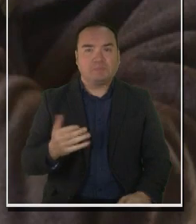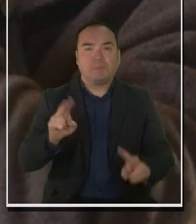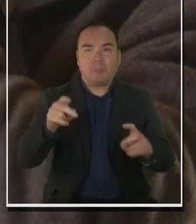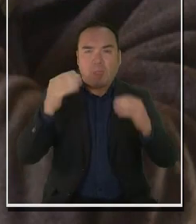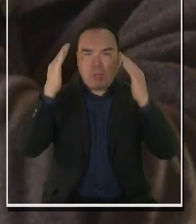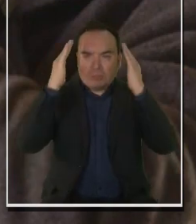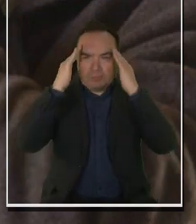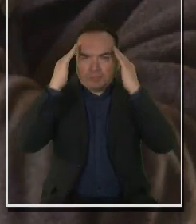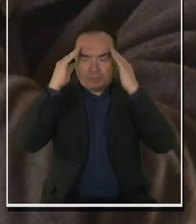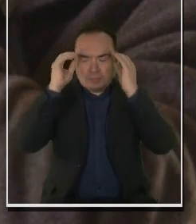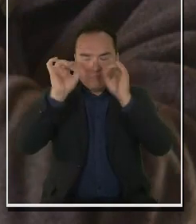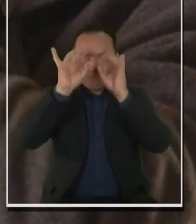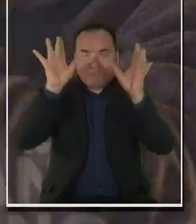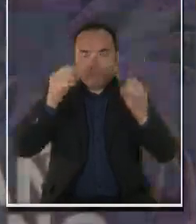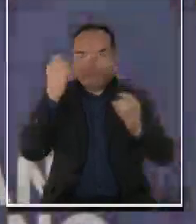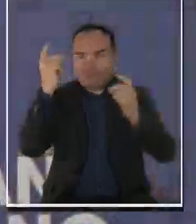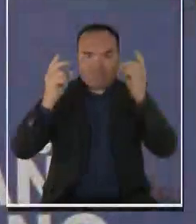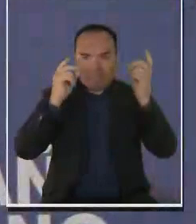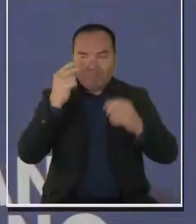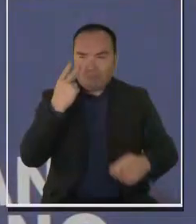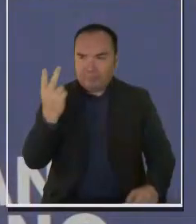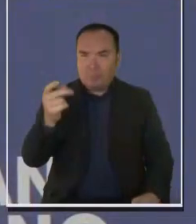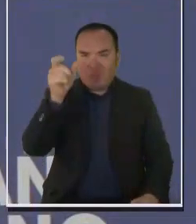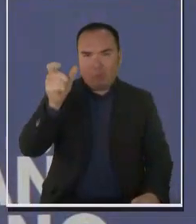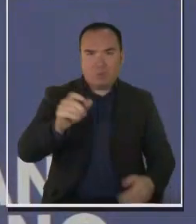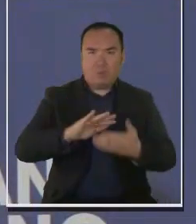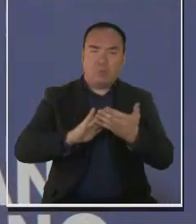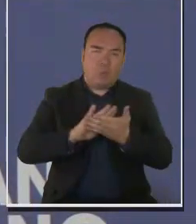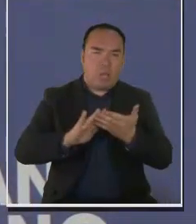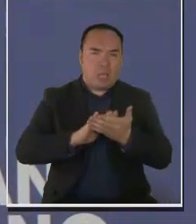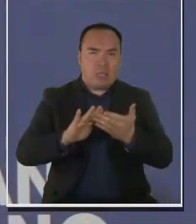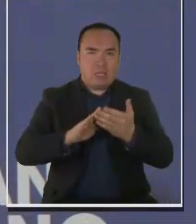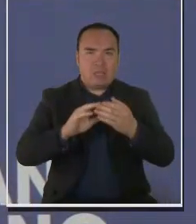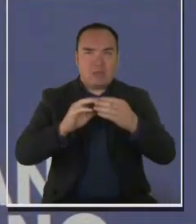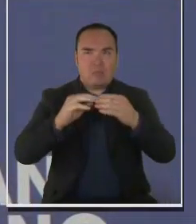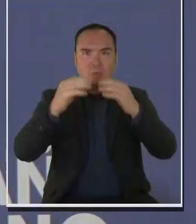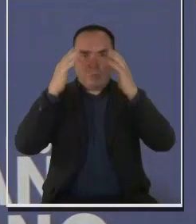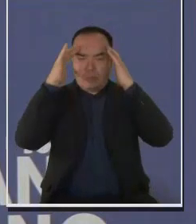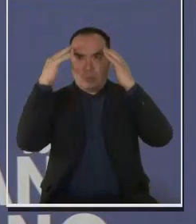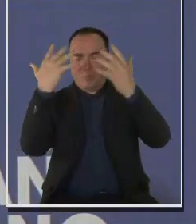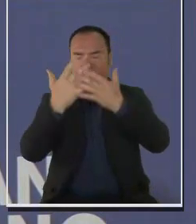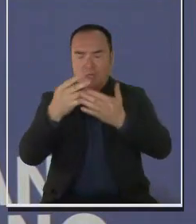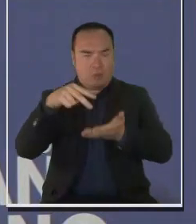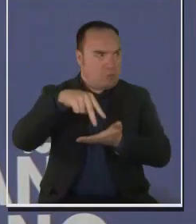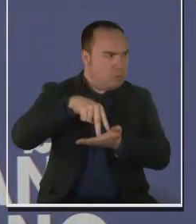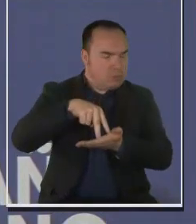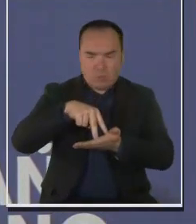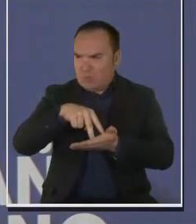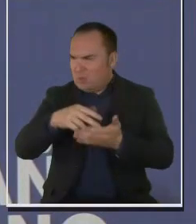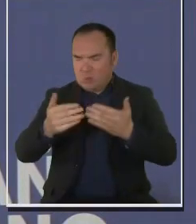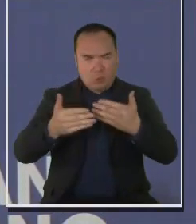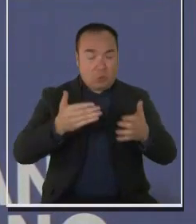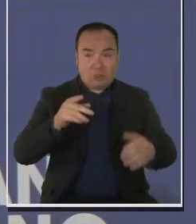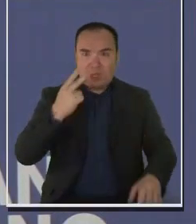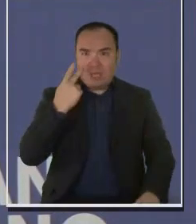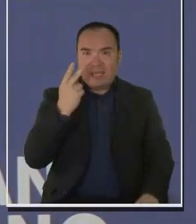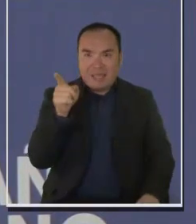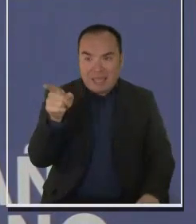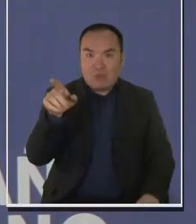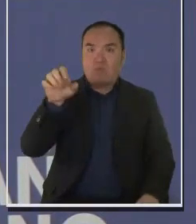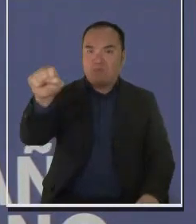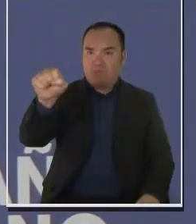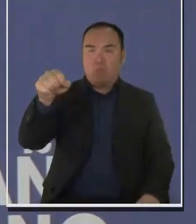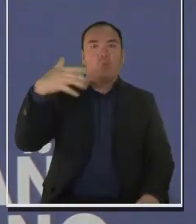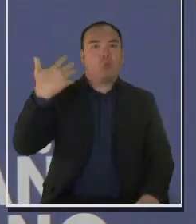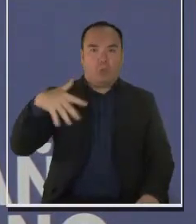cognitivo, es decir, si las personas empiezan, por ejemplo, a tener dificultades para orientarse, ese es un signo de alarma muy, muy importante en las